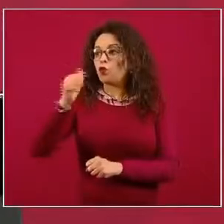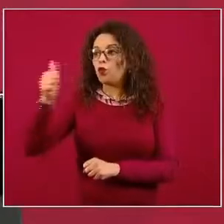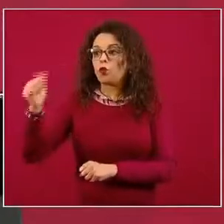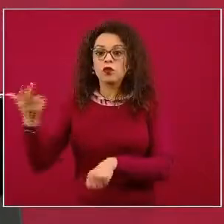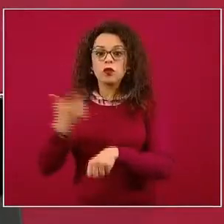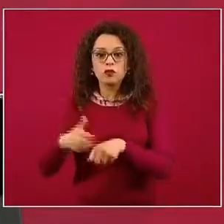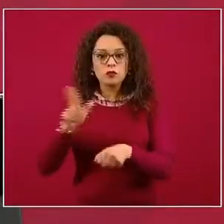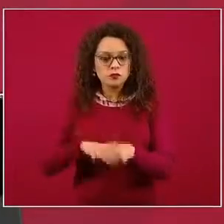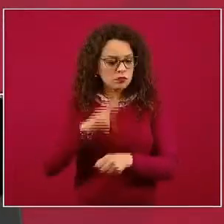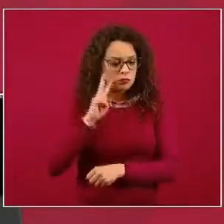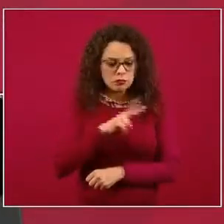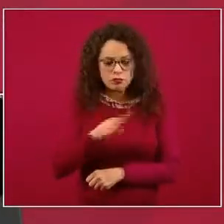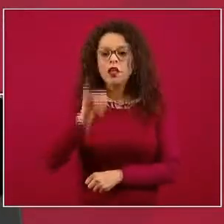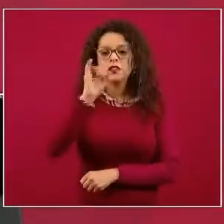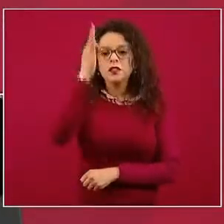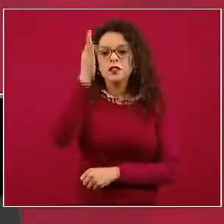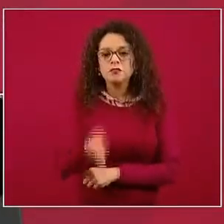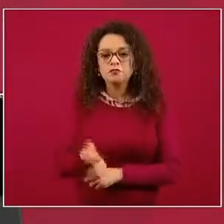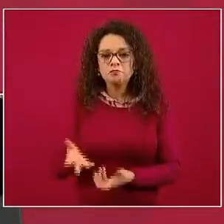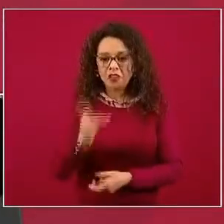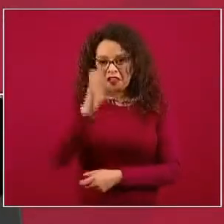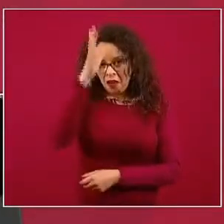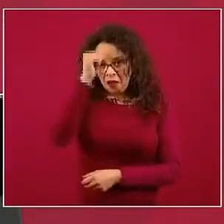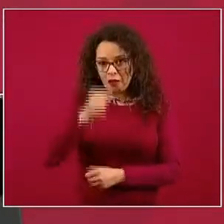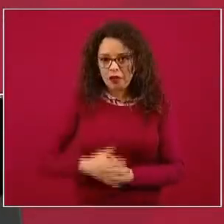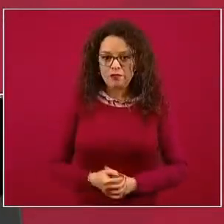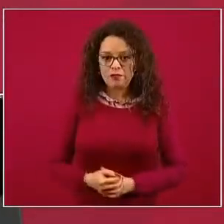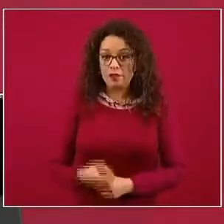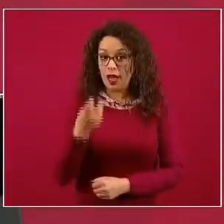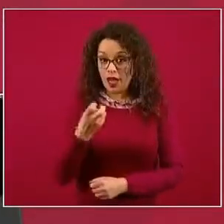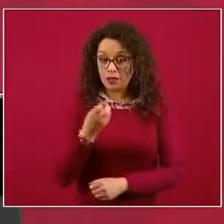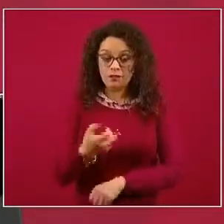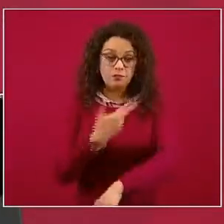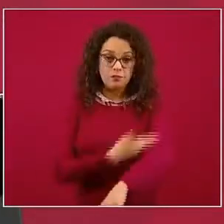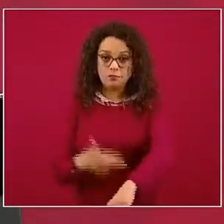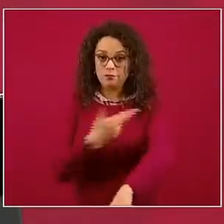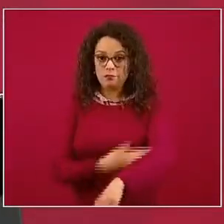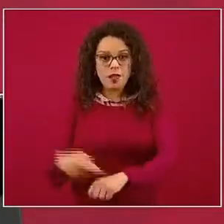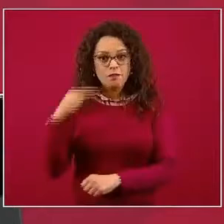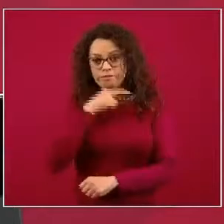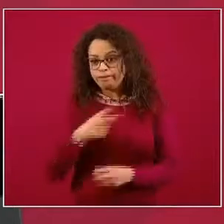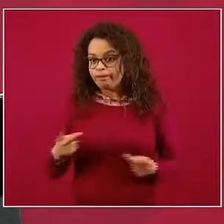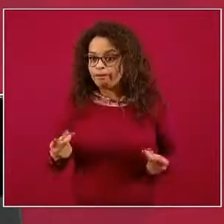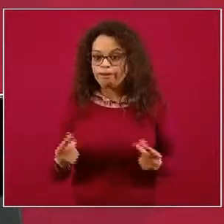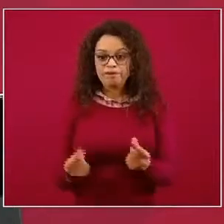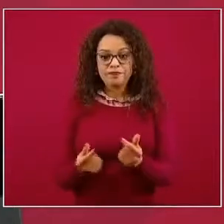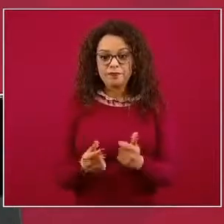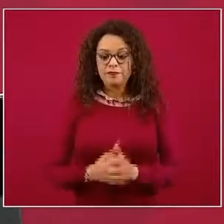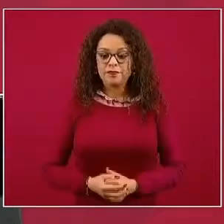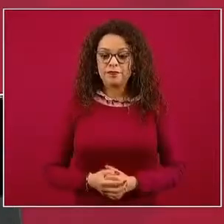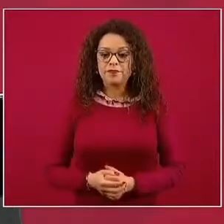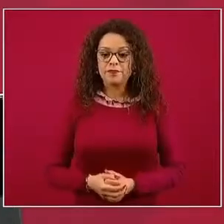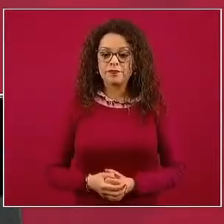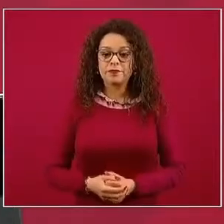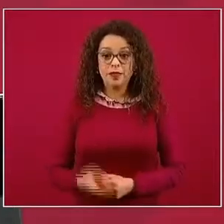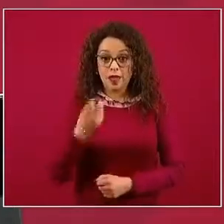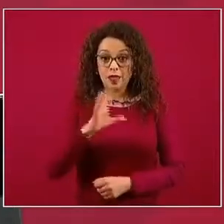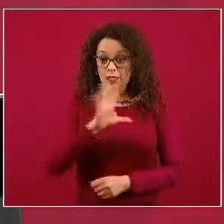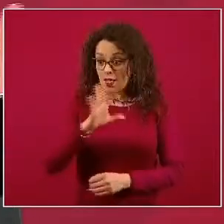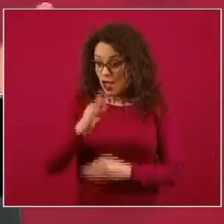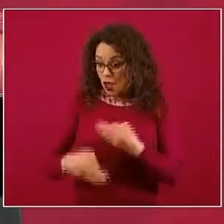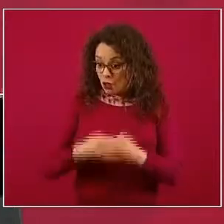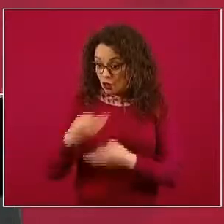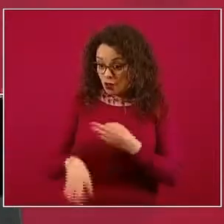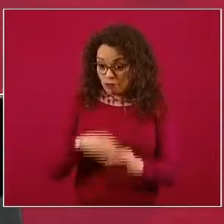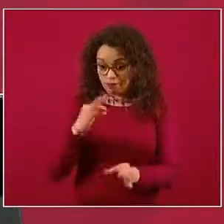hospitales. Y se hizo este trámite muy expedito y finalmente, ya con todo eso,